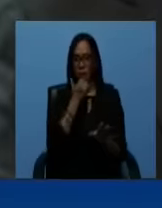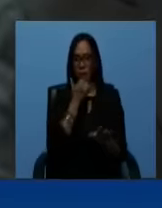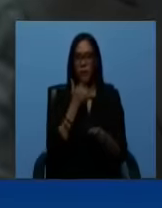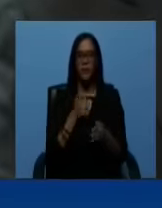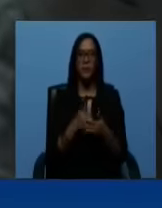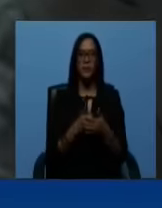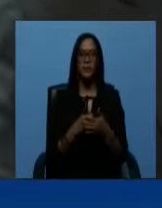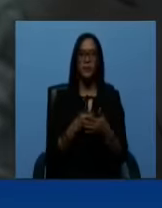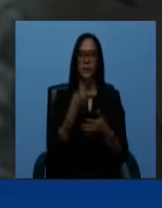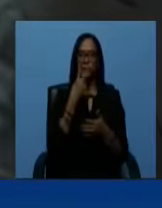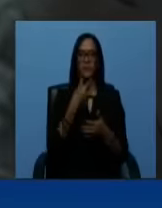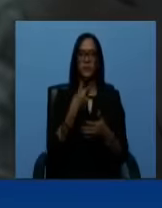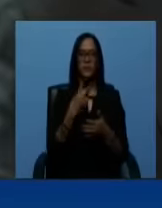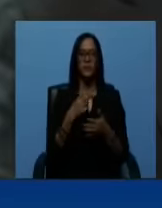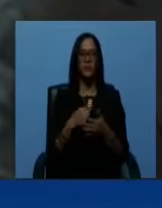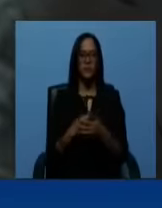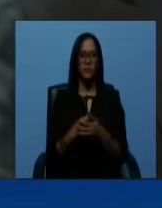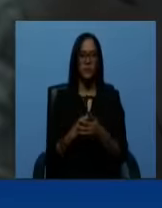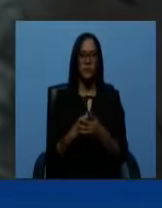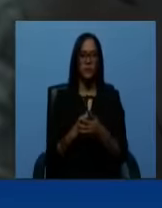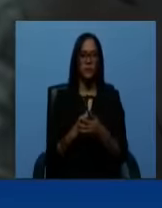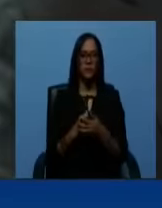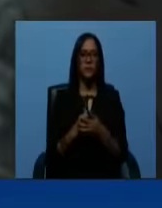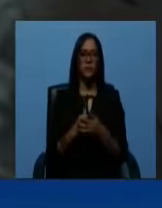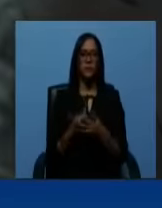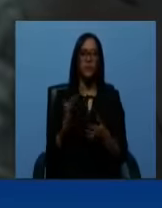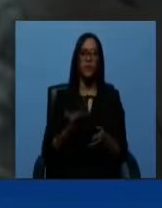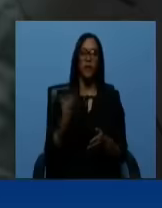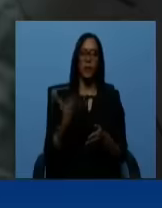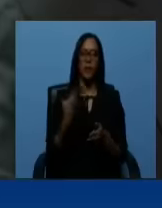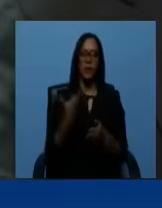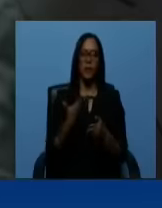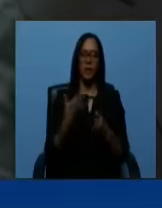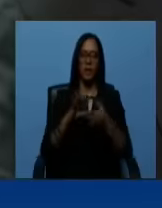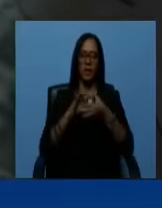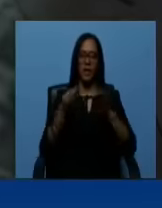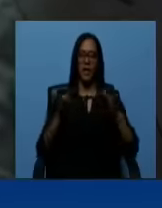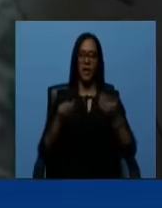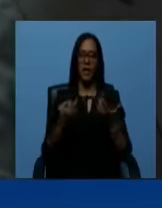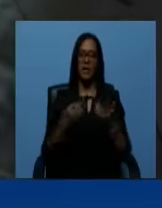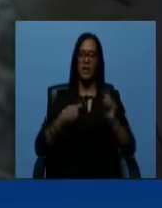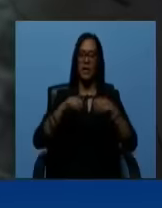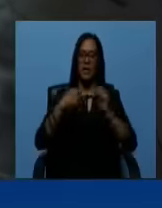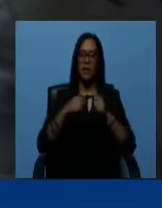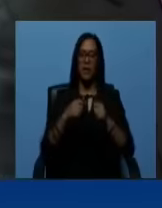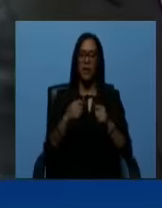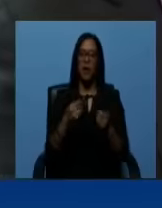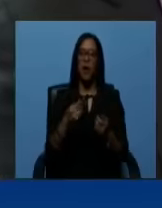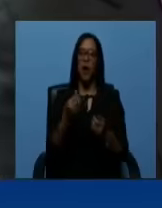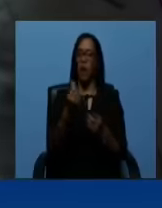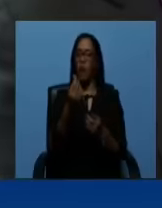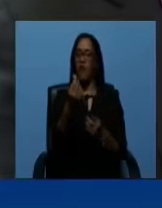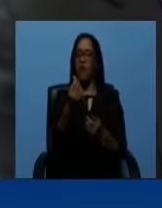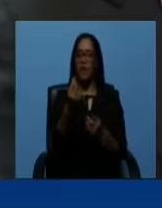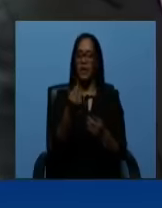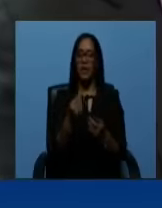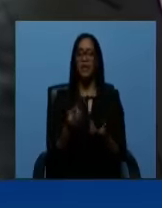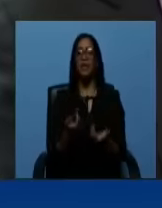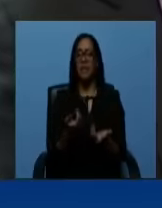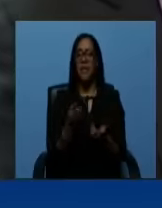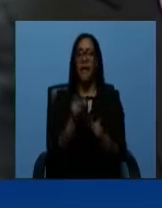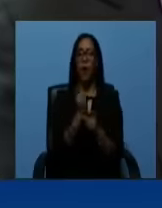he visto reaparecer en importantes cadenas de tiendas ofertas de agosto. Eso yo no lo veía desde hace mucho